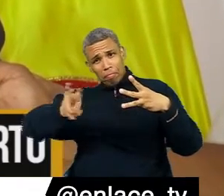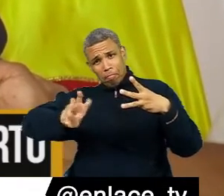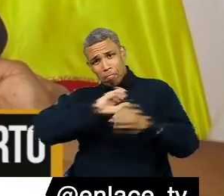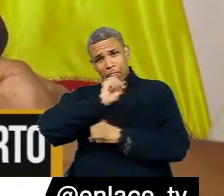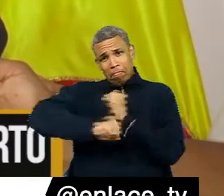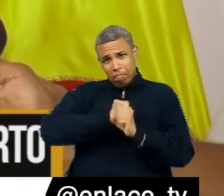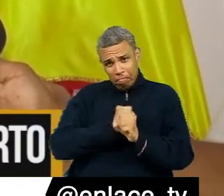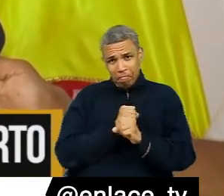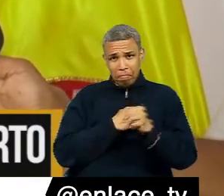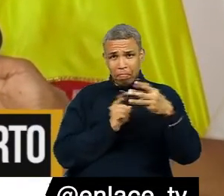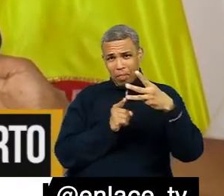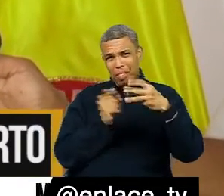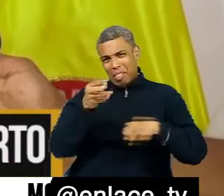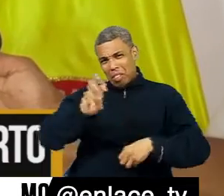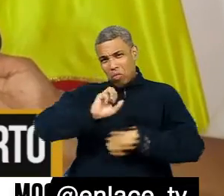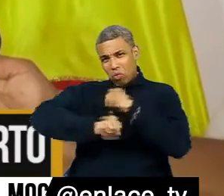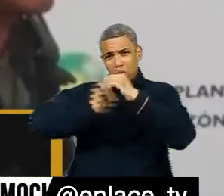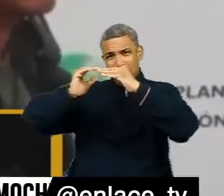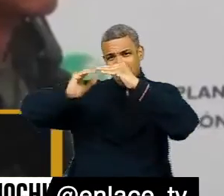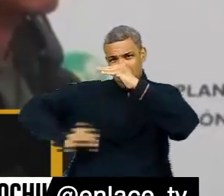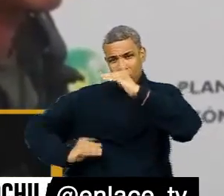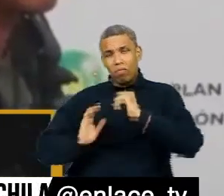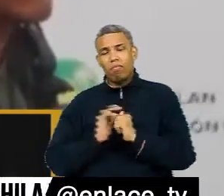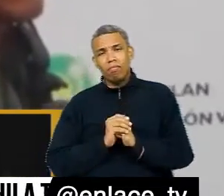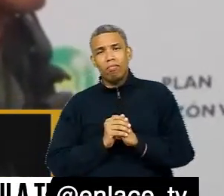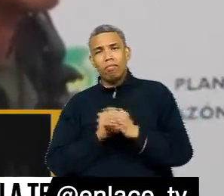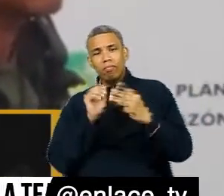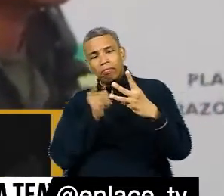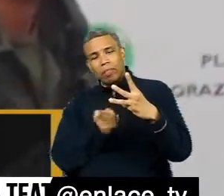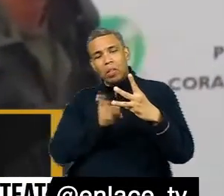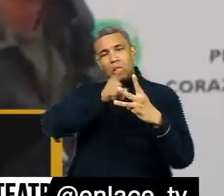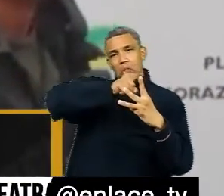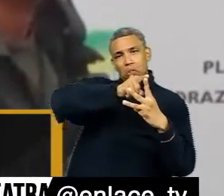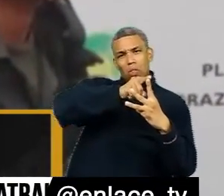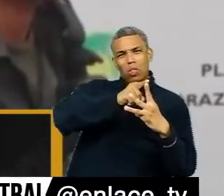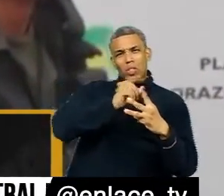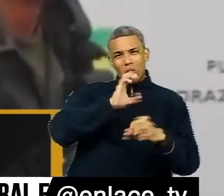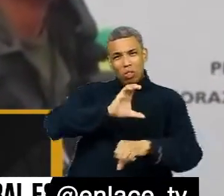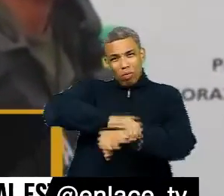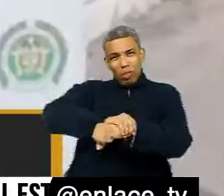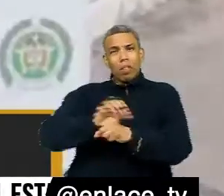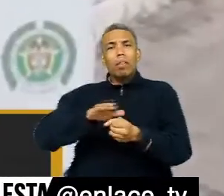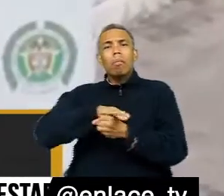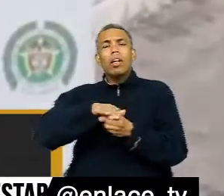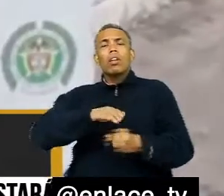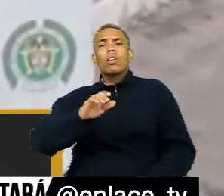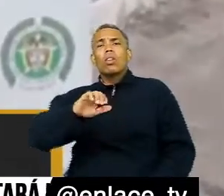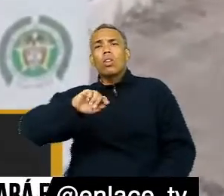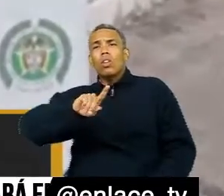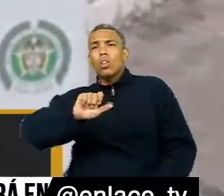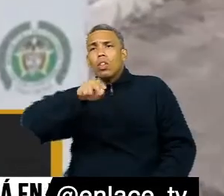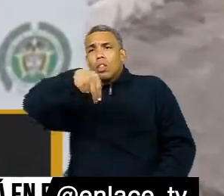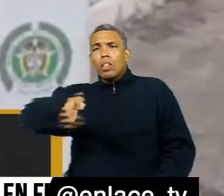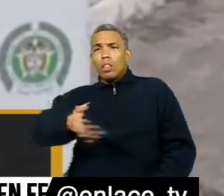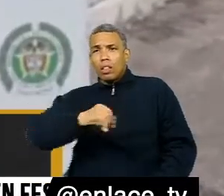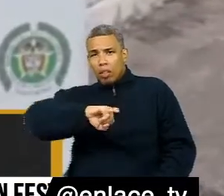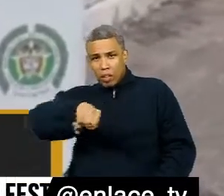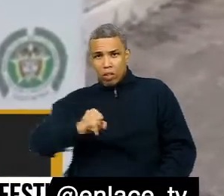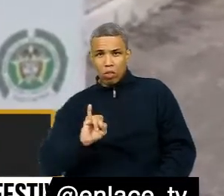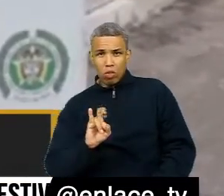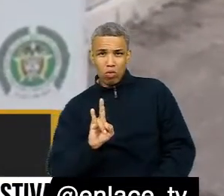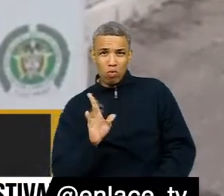presenta unos registros por algunos hechos similares. En otros registros de allanamiento y control en el barrio San Judas, unidades policiales capturaron a un hombre